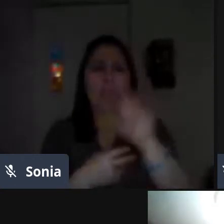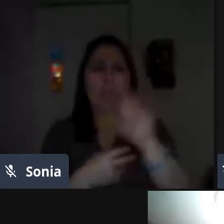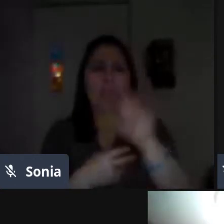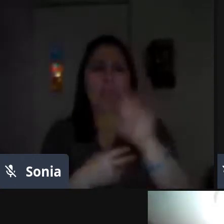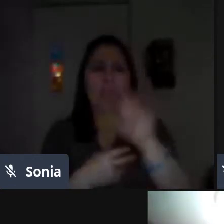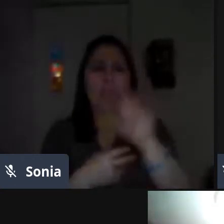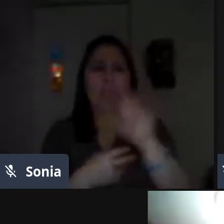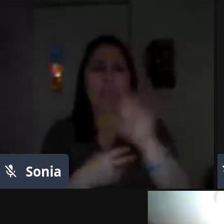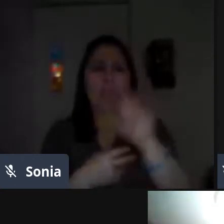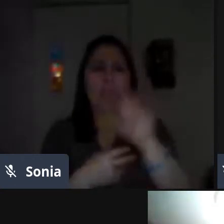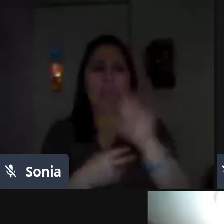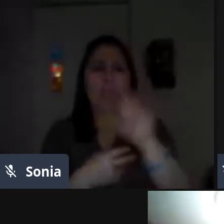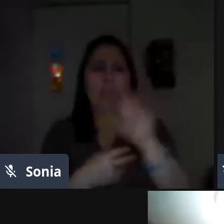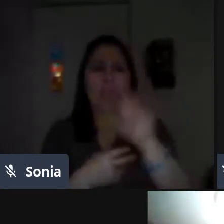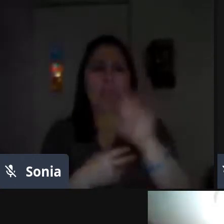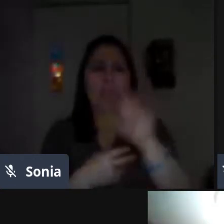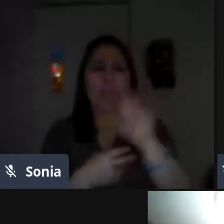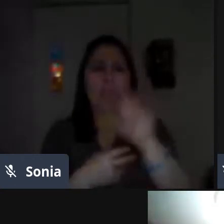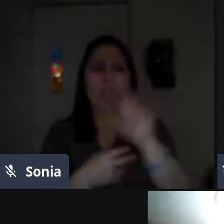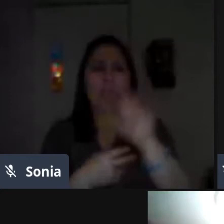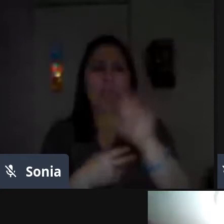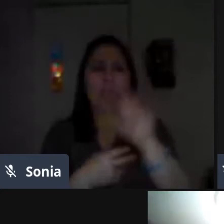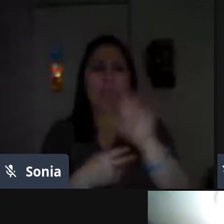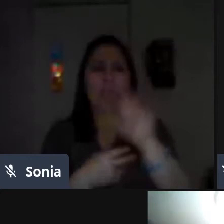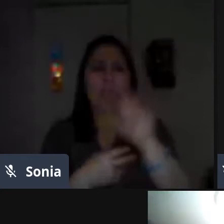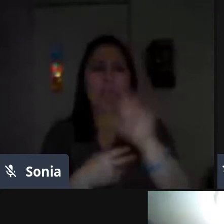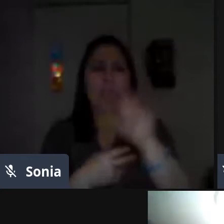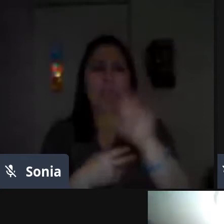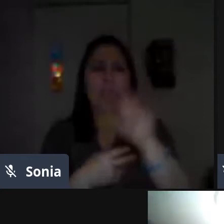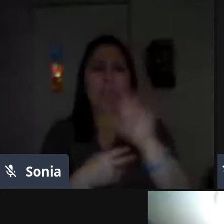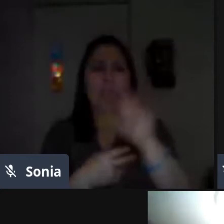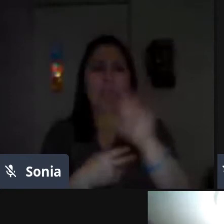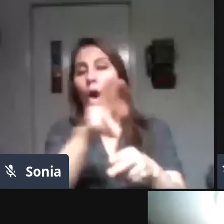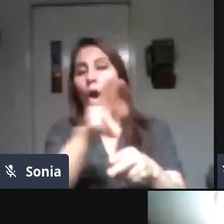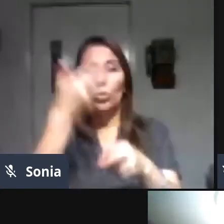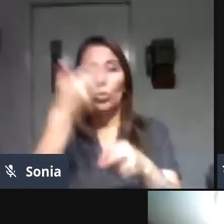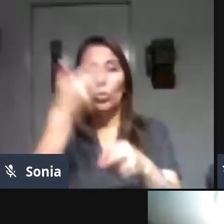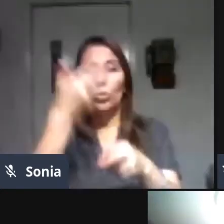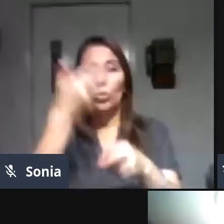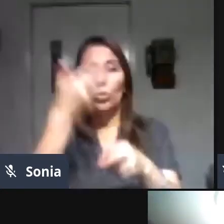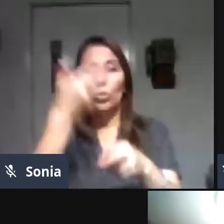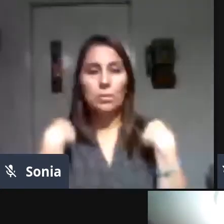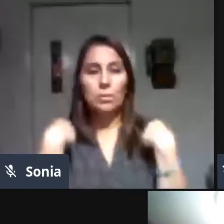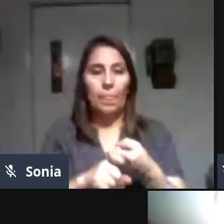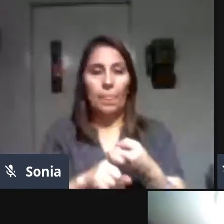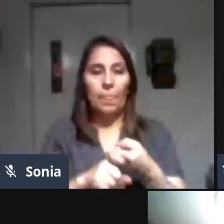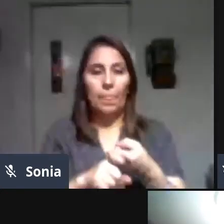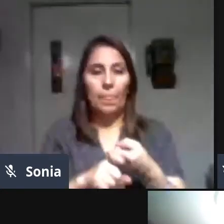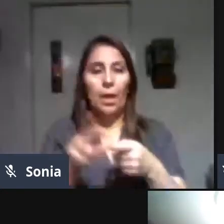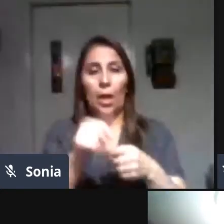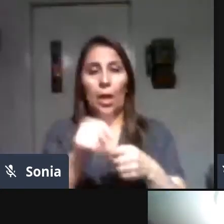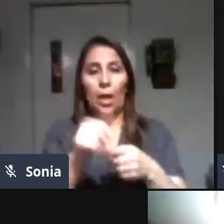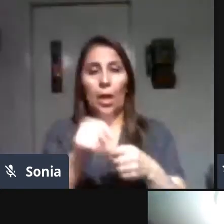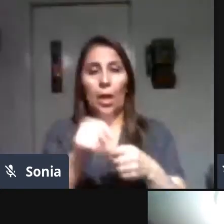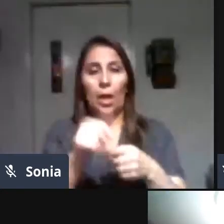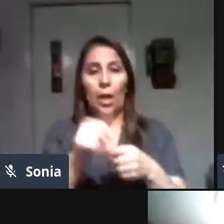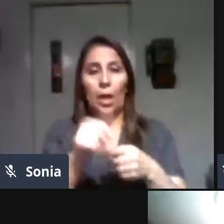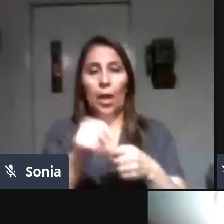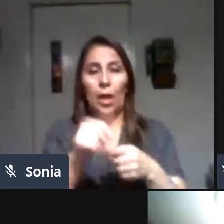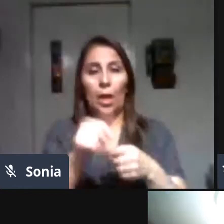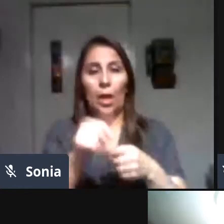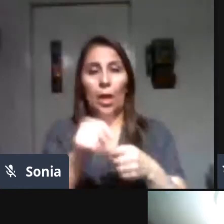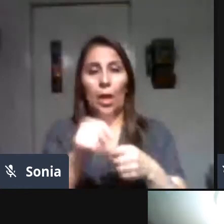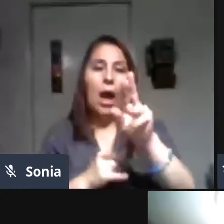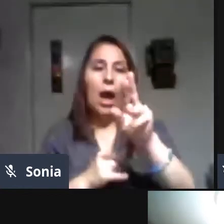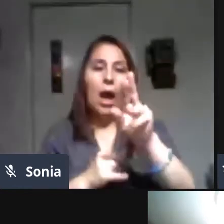a isabel y se llamaba cabeza art razón hot y se llama valcárcel el